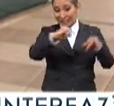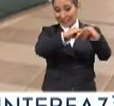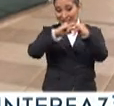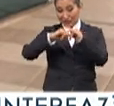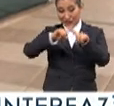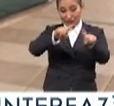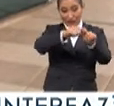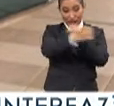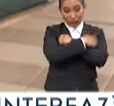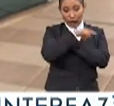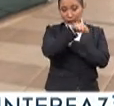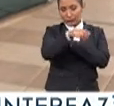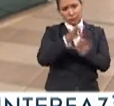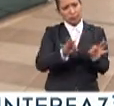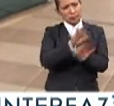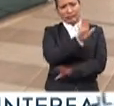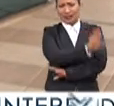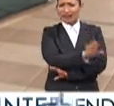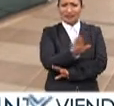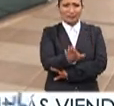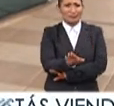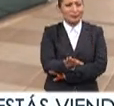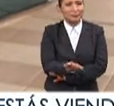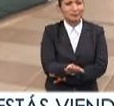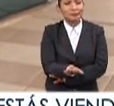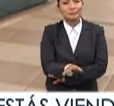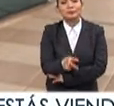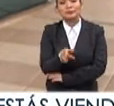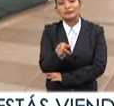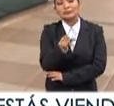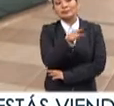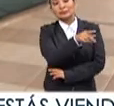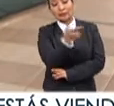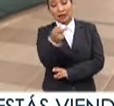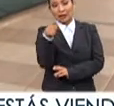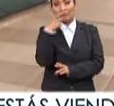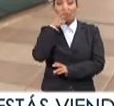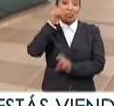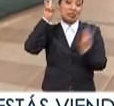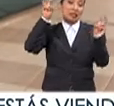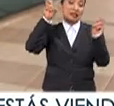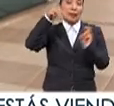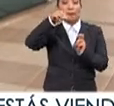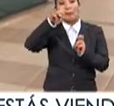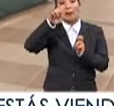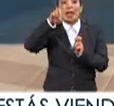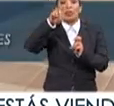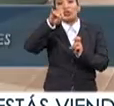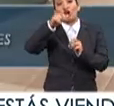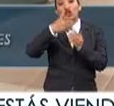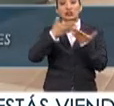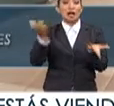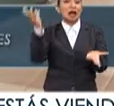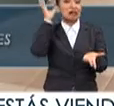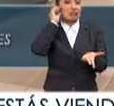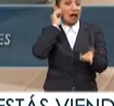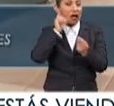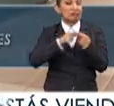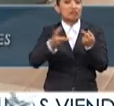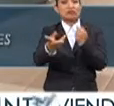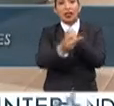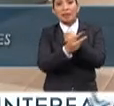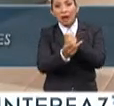educativas es muy importante a aquello que llamábamos medios y hablamos de radio de televisión